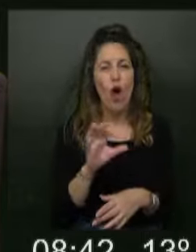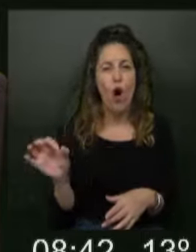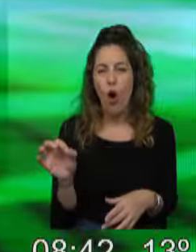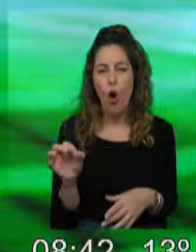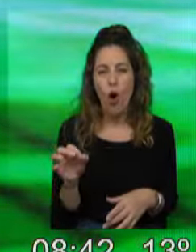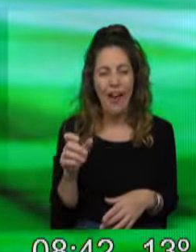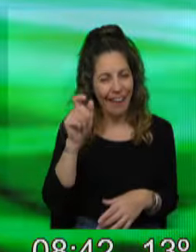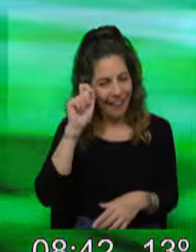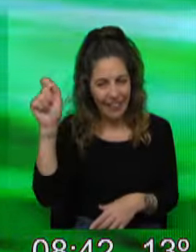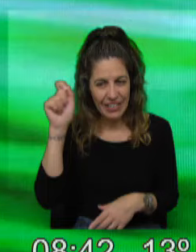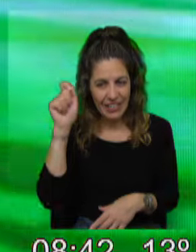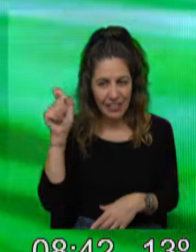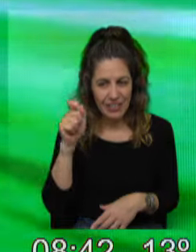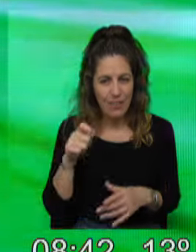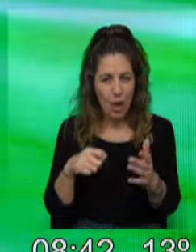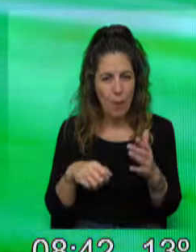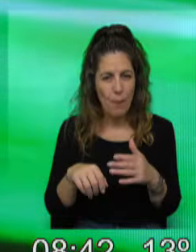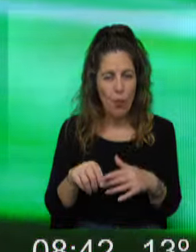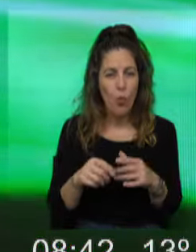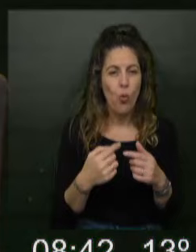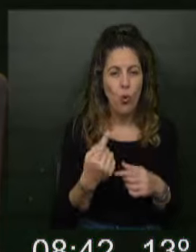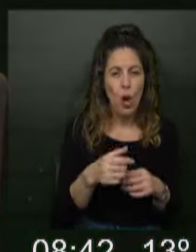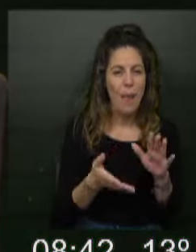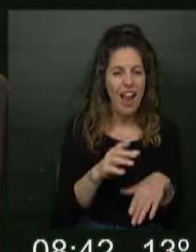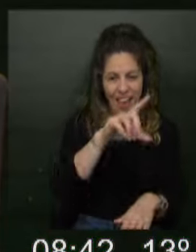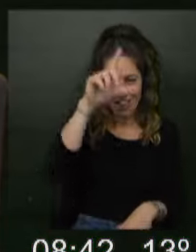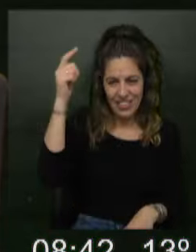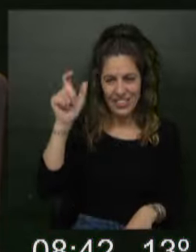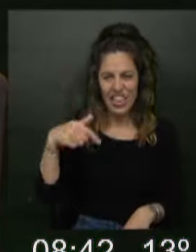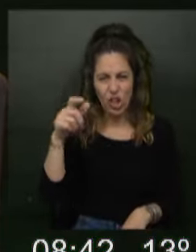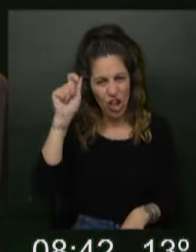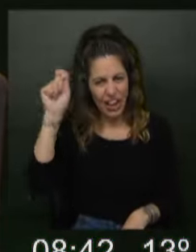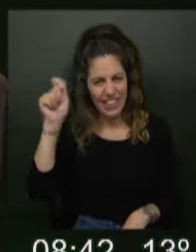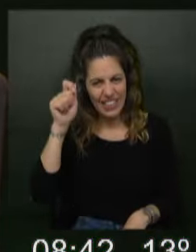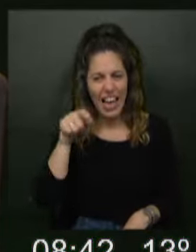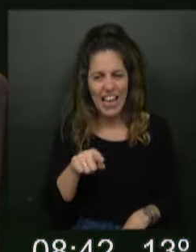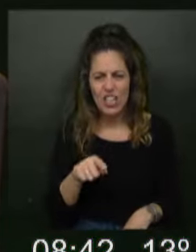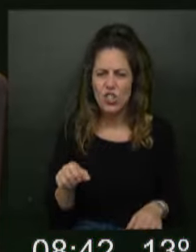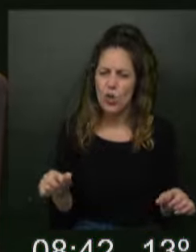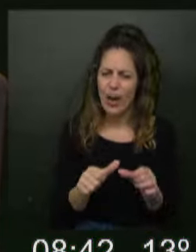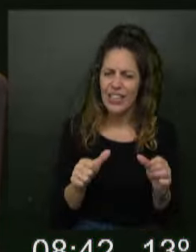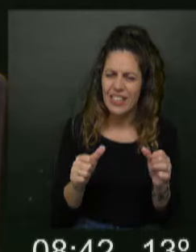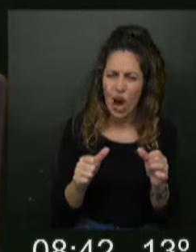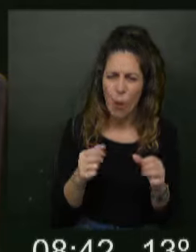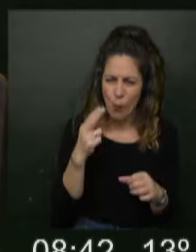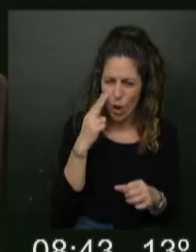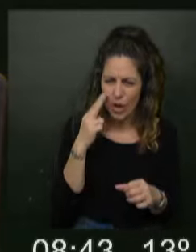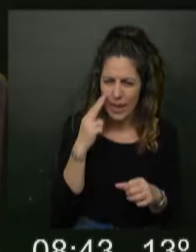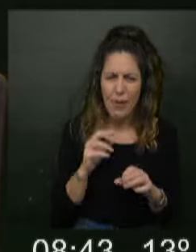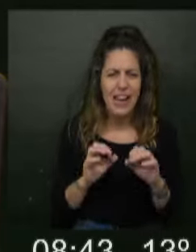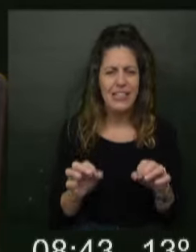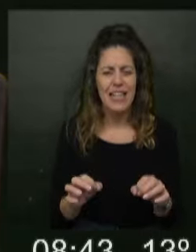ristas más la callista y otro revista eso no no complicaría eh digamos el llegar a